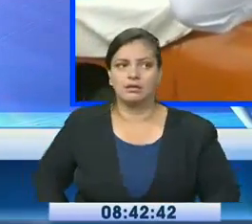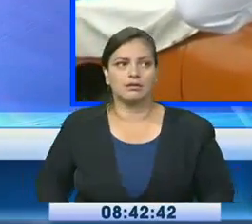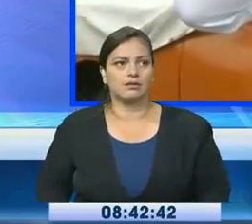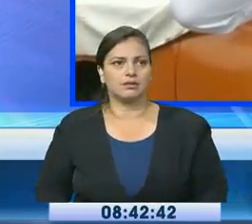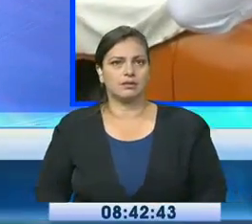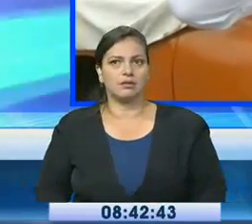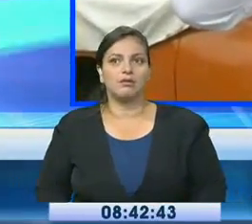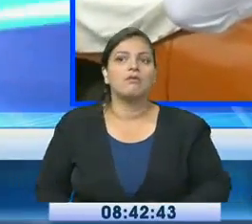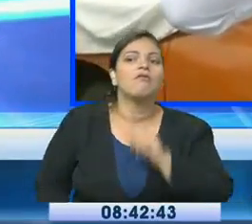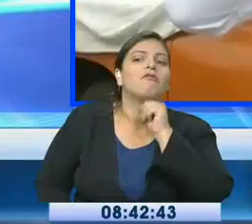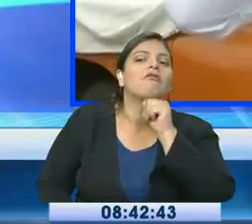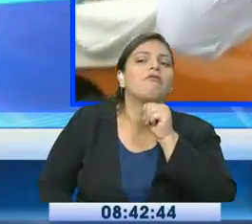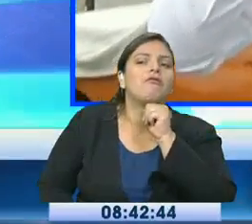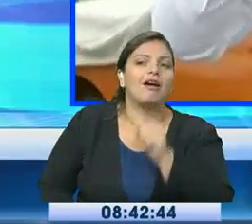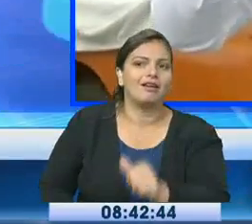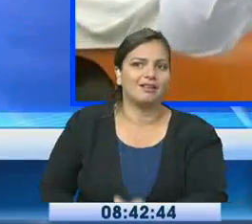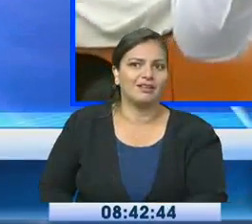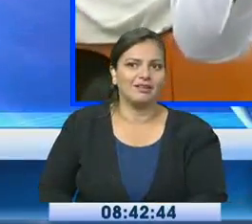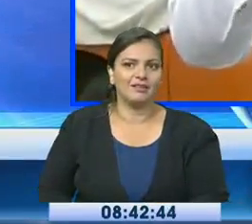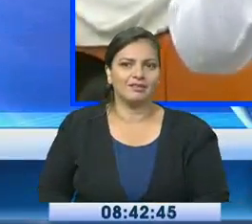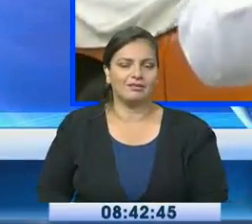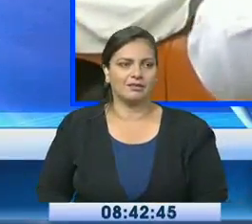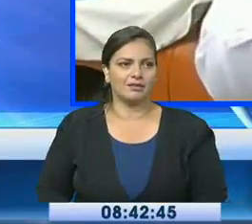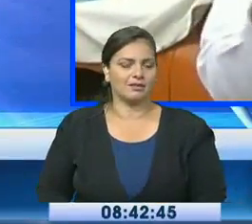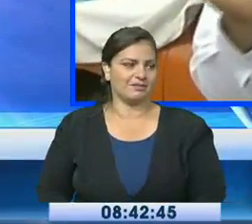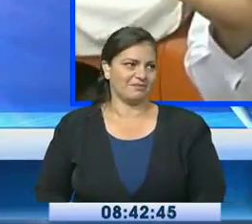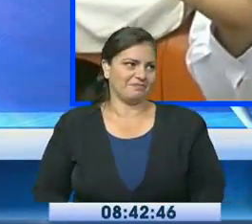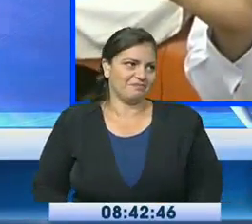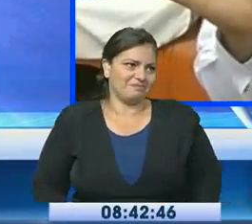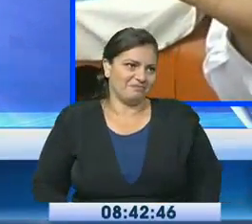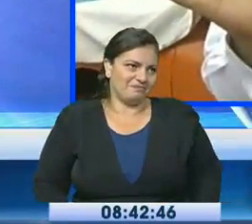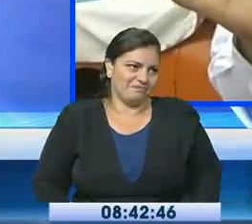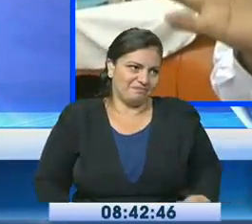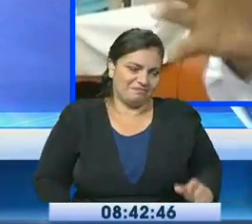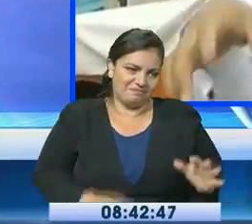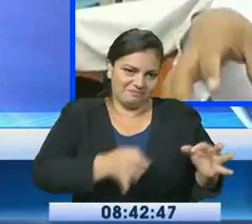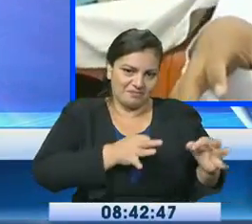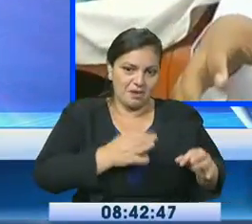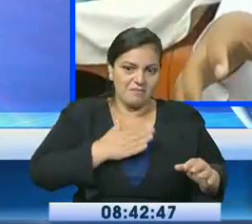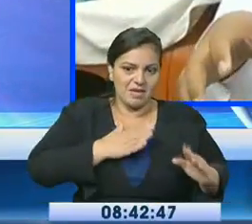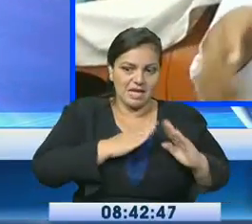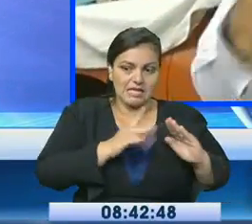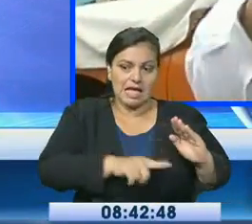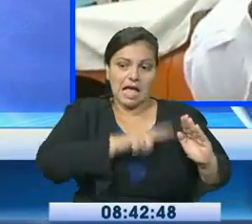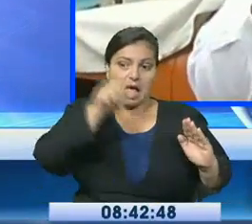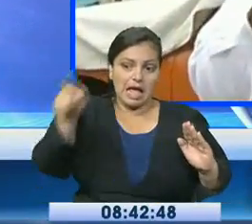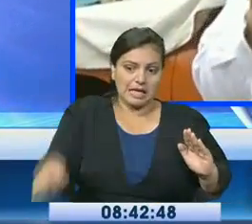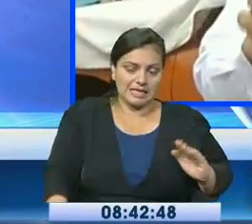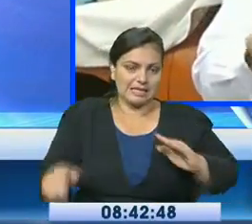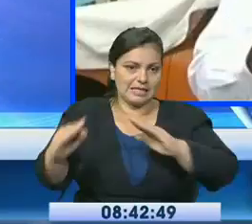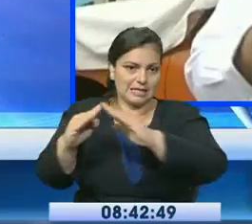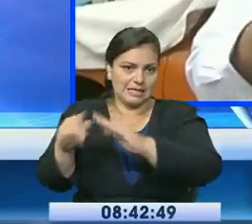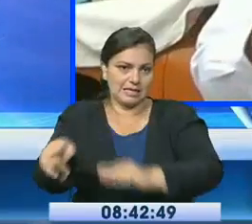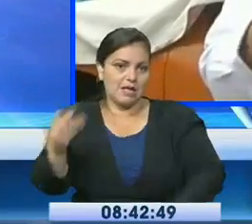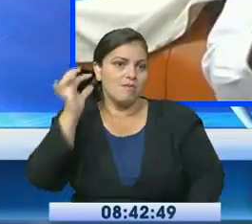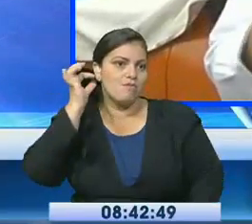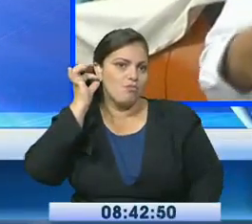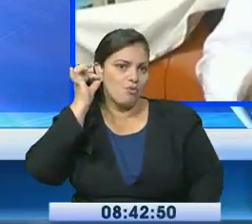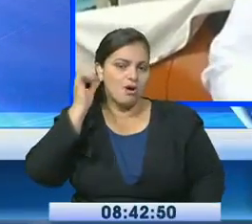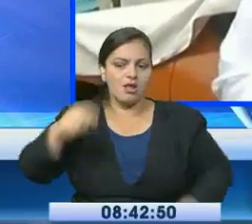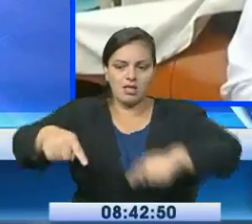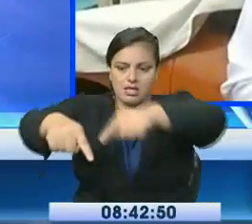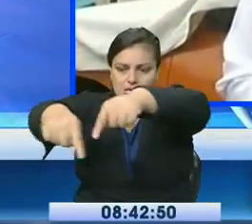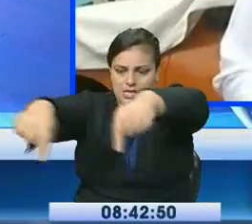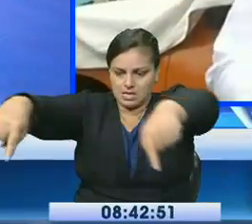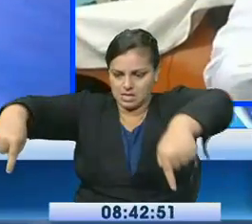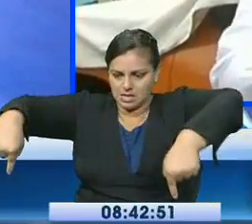Le cuento que le presté, me la quiso alquilar una vecina, parte de una cisterna, pero ahí estábamos trabajando en comunidad también para